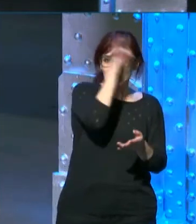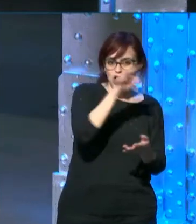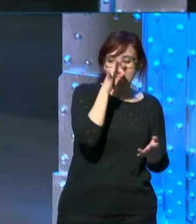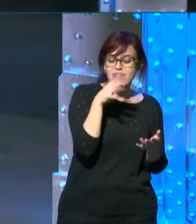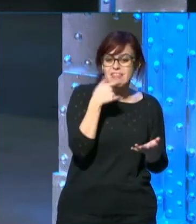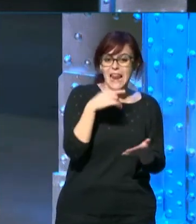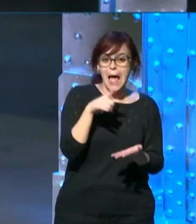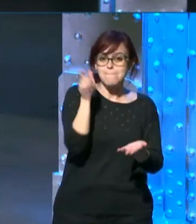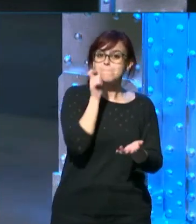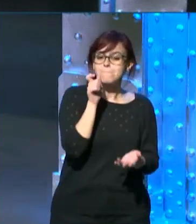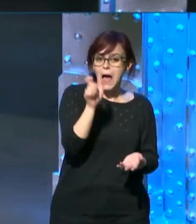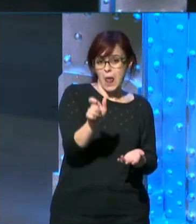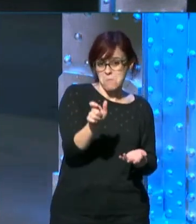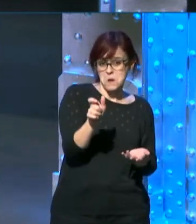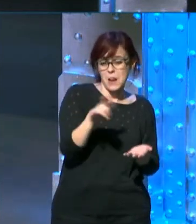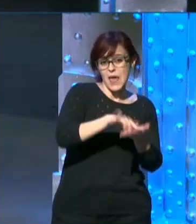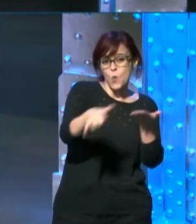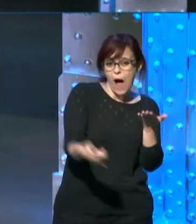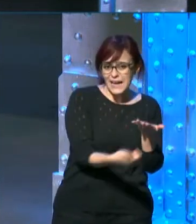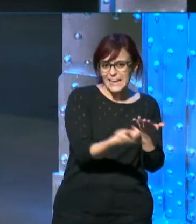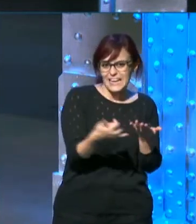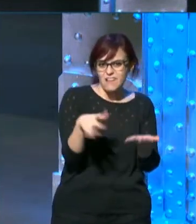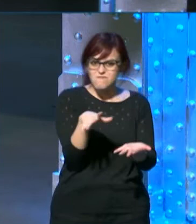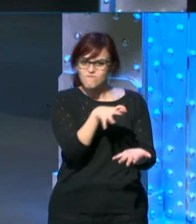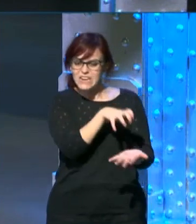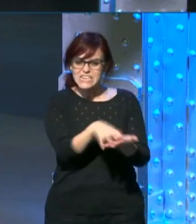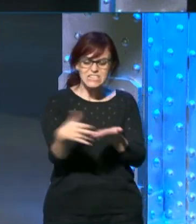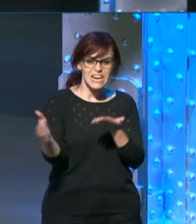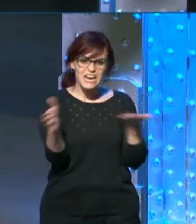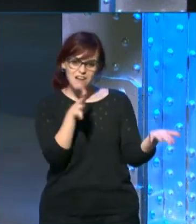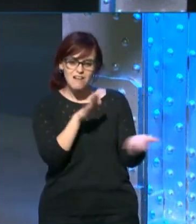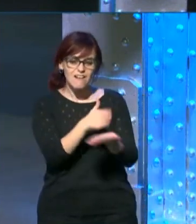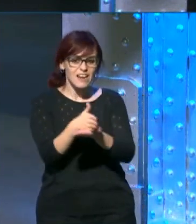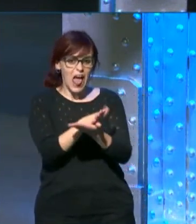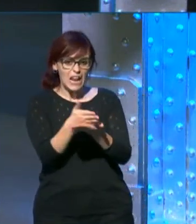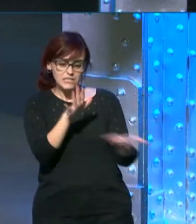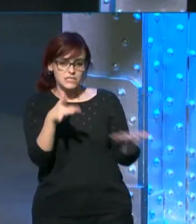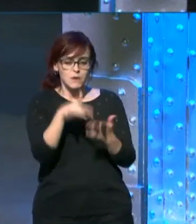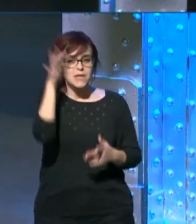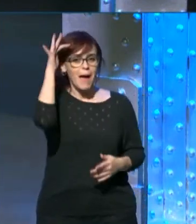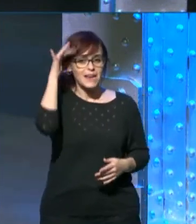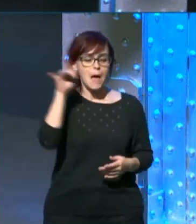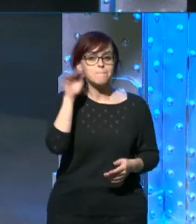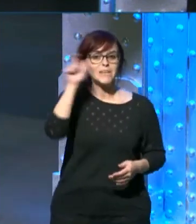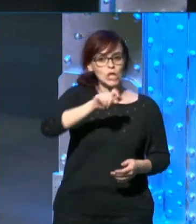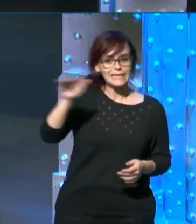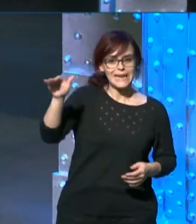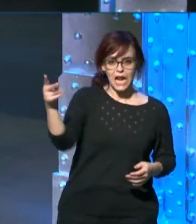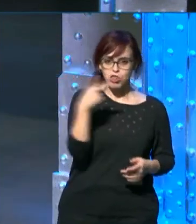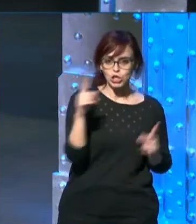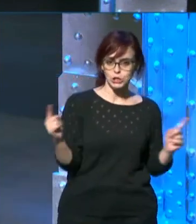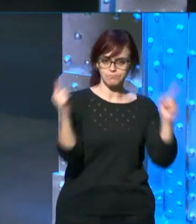Pero era una teoría de 2 personas, no sé si son ni siquiera 2 o una extranjera, ¿vale? Y aquello parecía que tenía